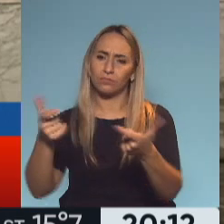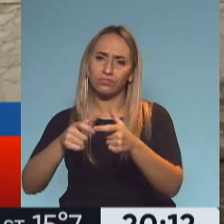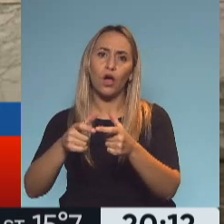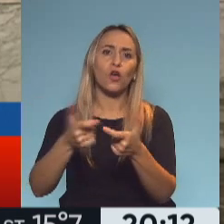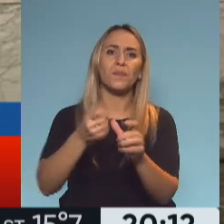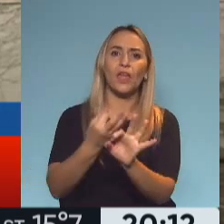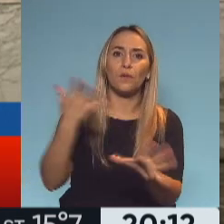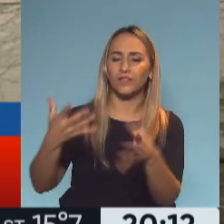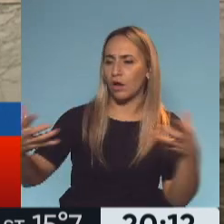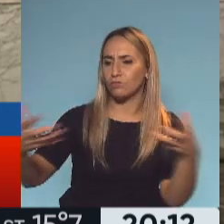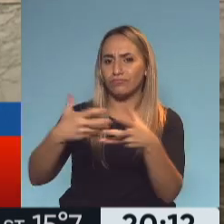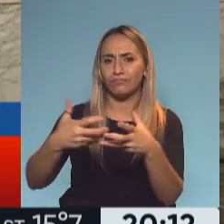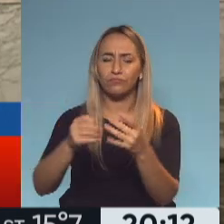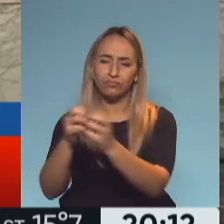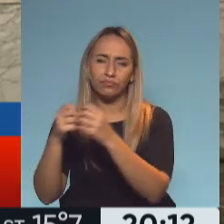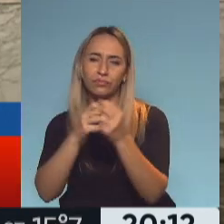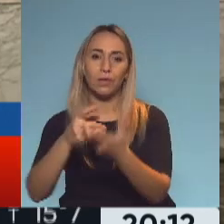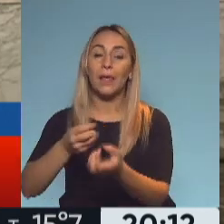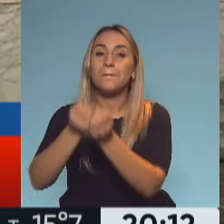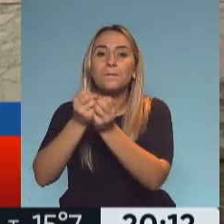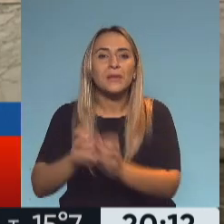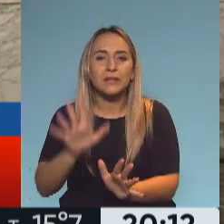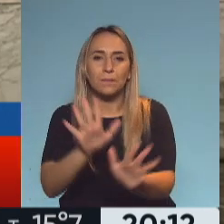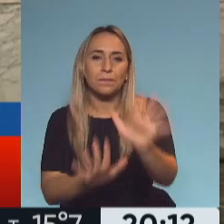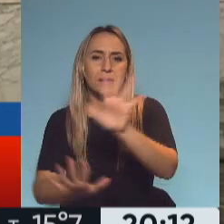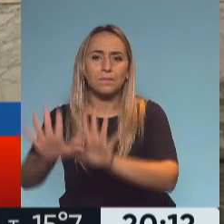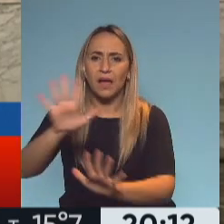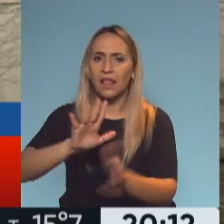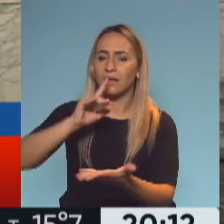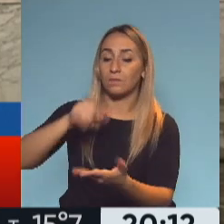de expertos para empezar a delinear qué se decide este jueves.